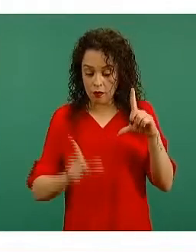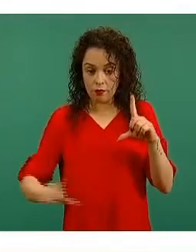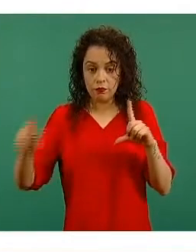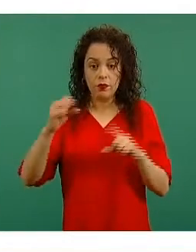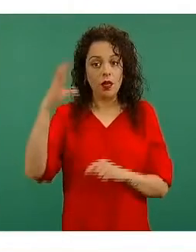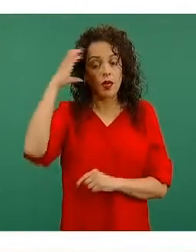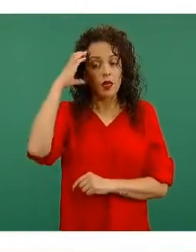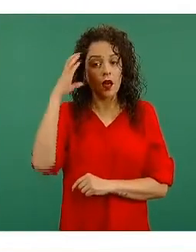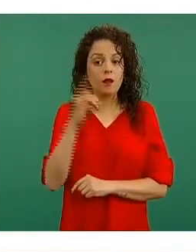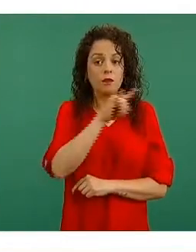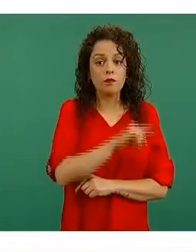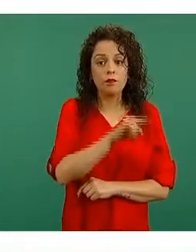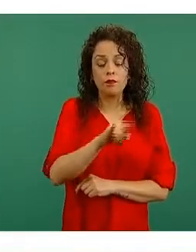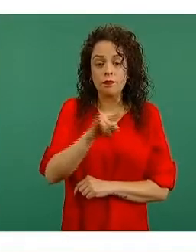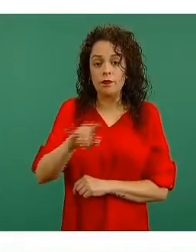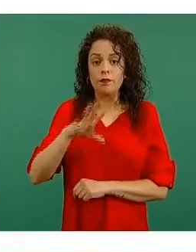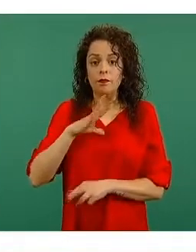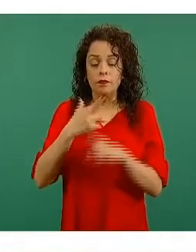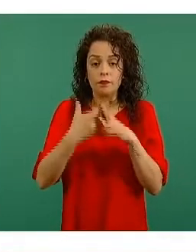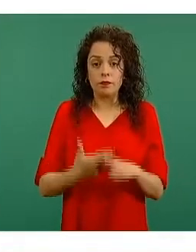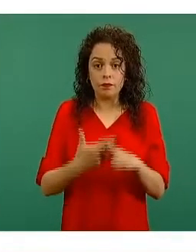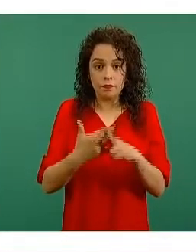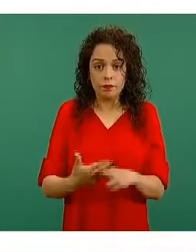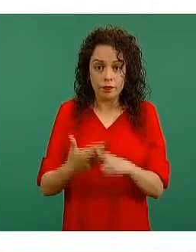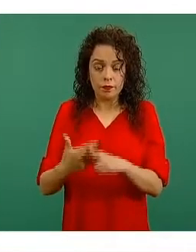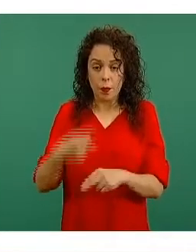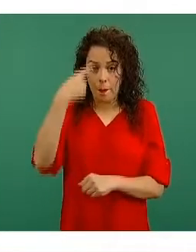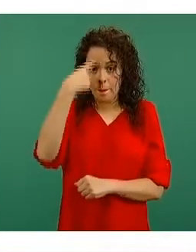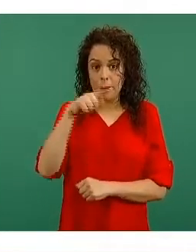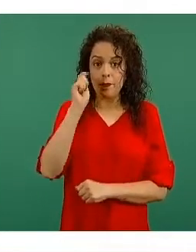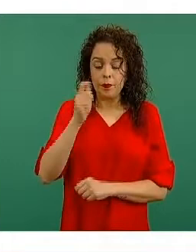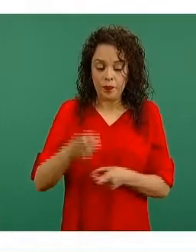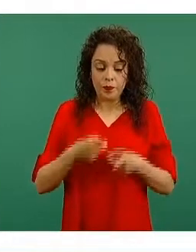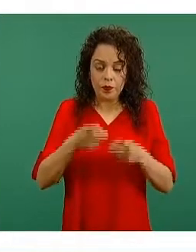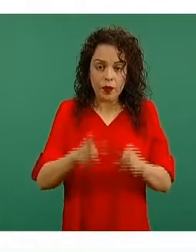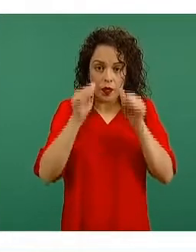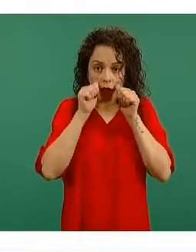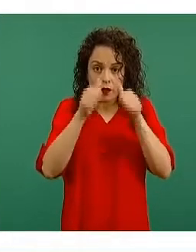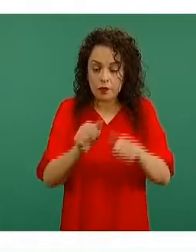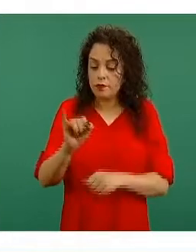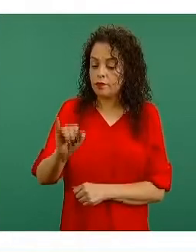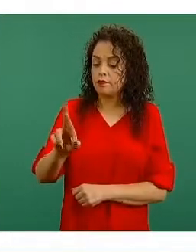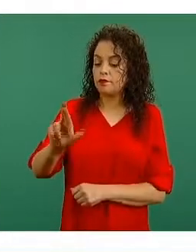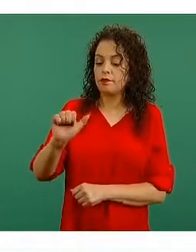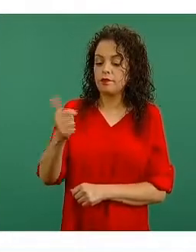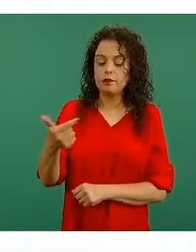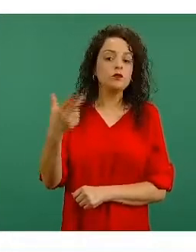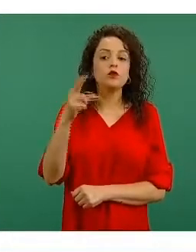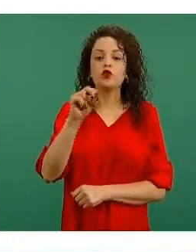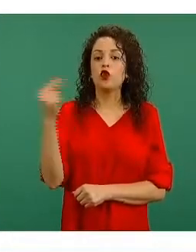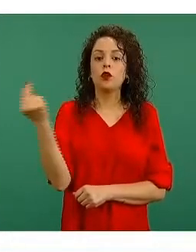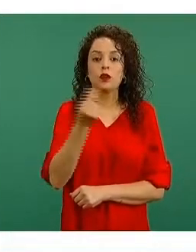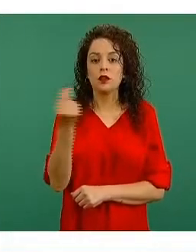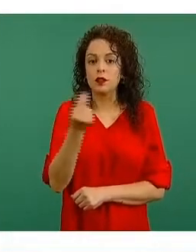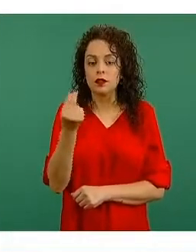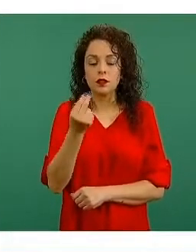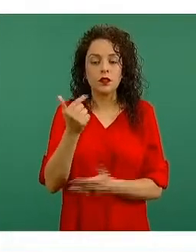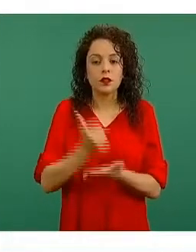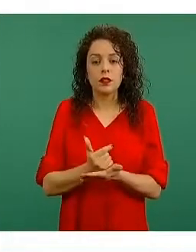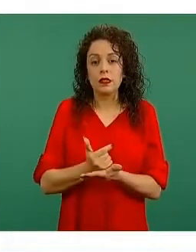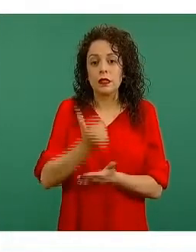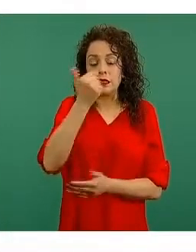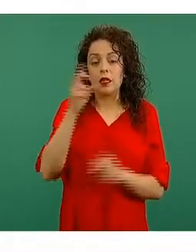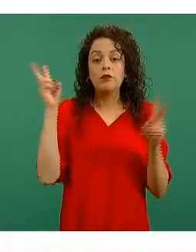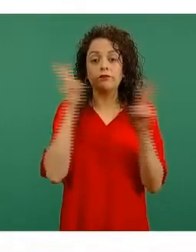camas disponibles para atención de IRAG, que no requiere infección respiratoria aguda grave, que